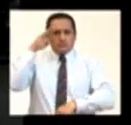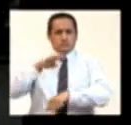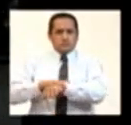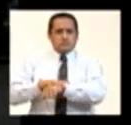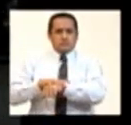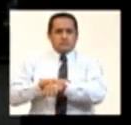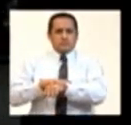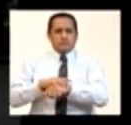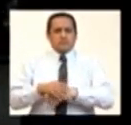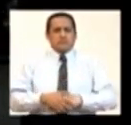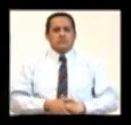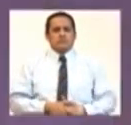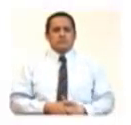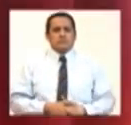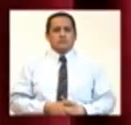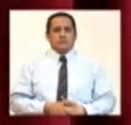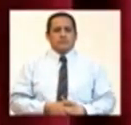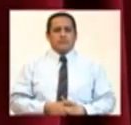Naval.